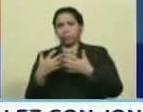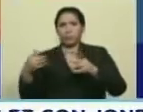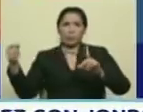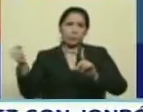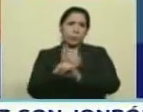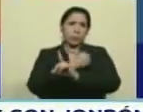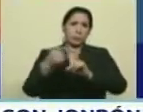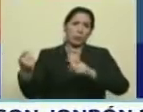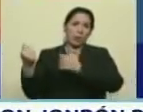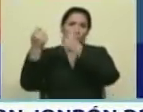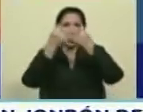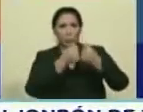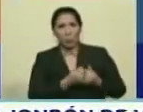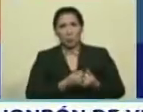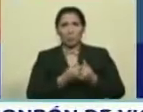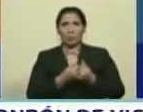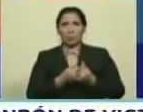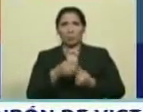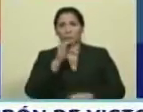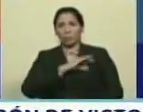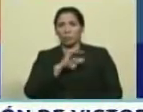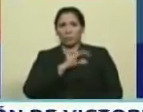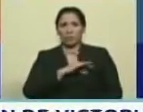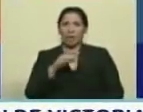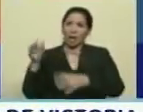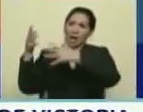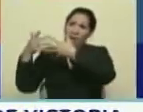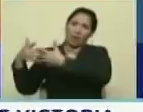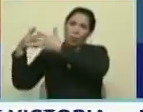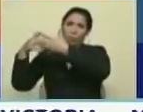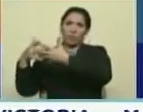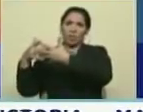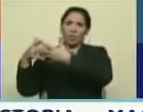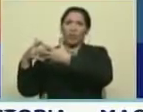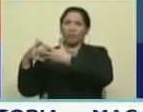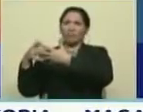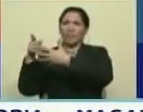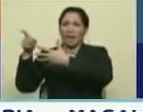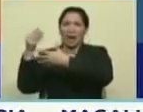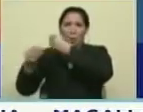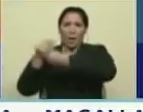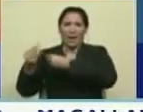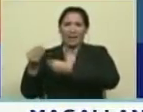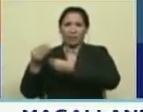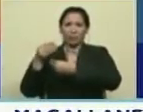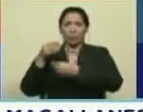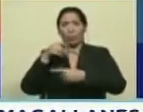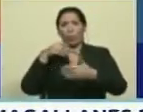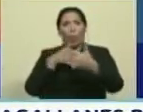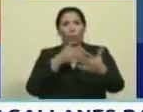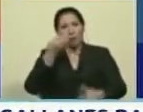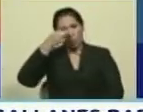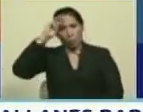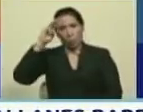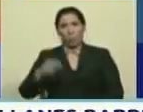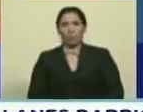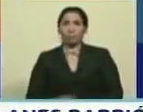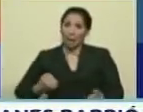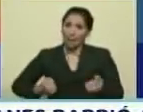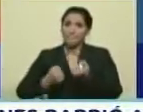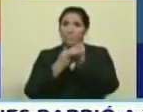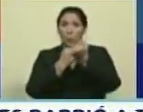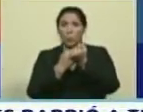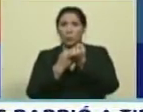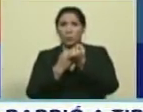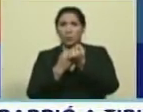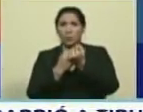económico, comercial y financiero de Estados Unidos a Cuba. El ALBA respaldó de manera enérgica al gobierno del presidente Evo